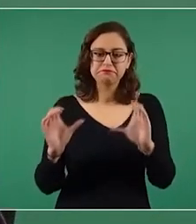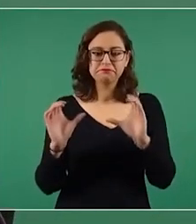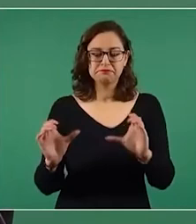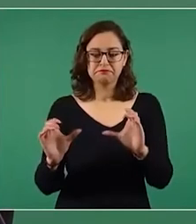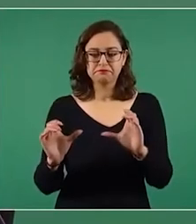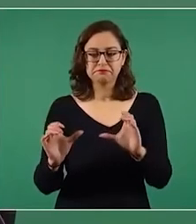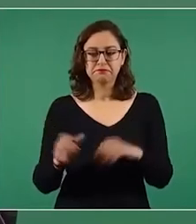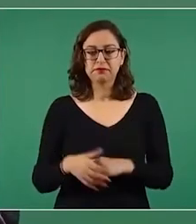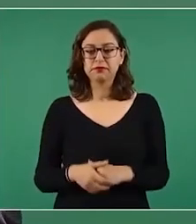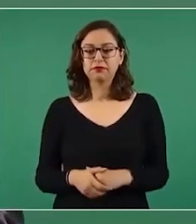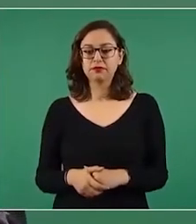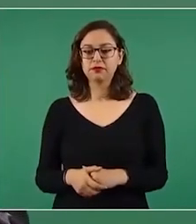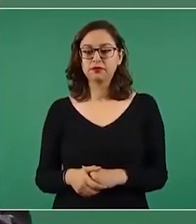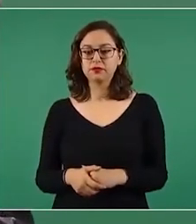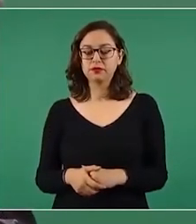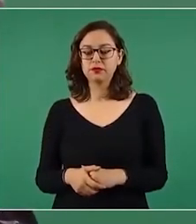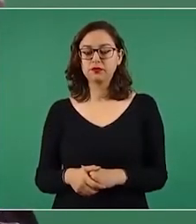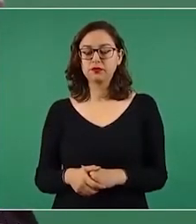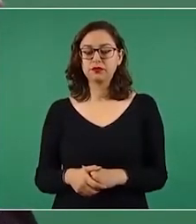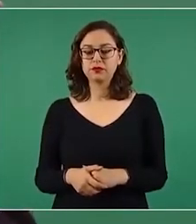También